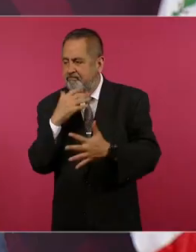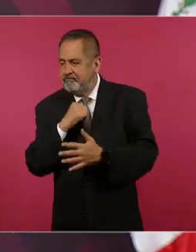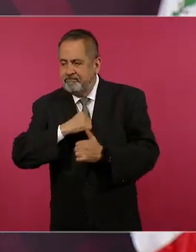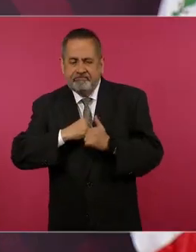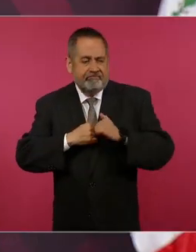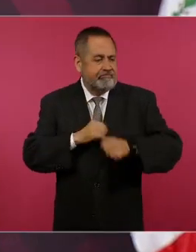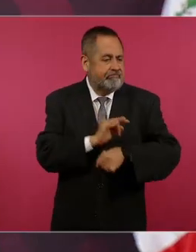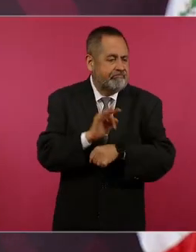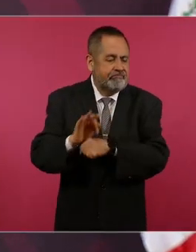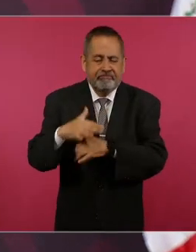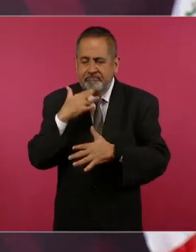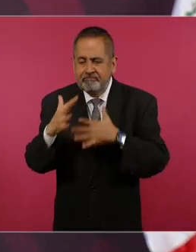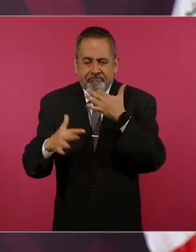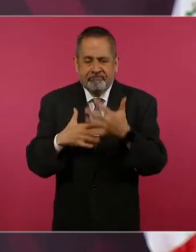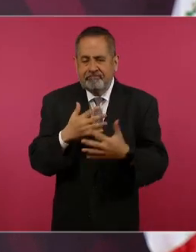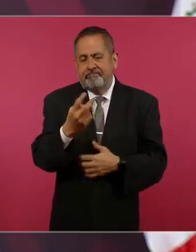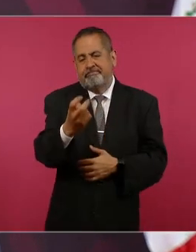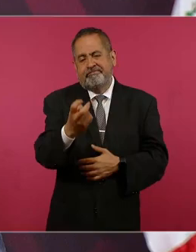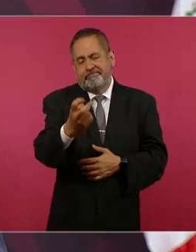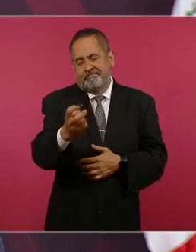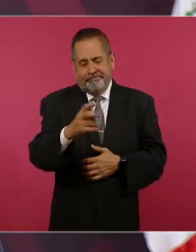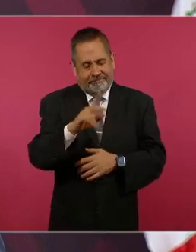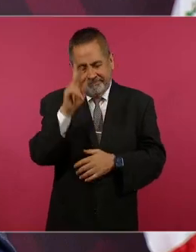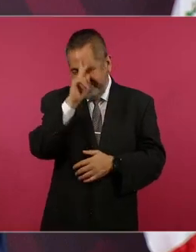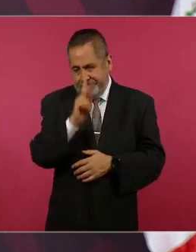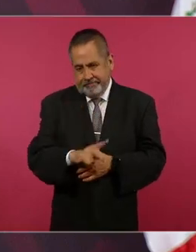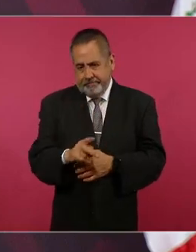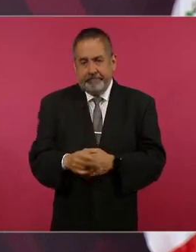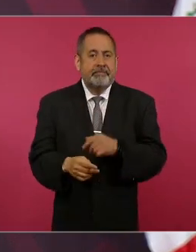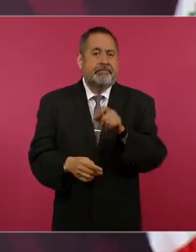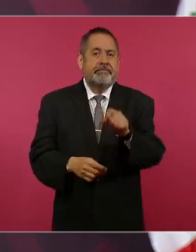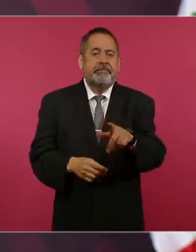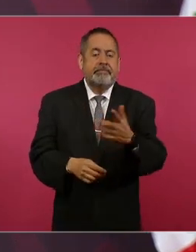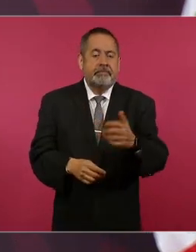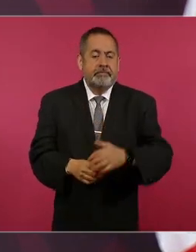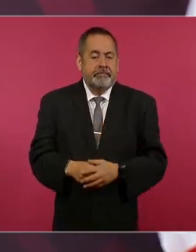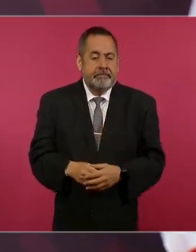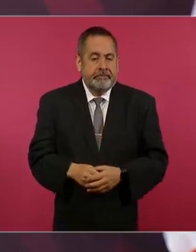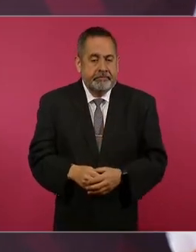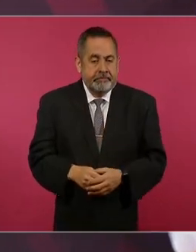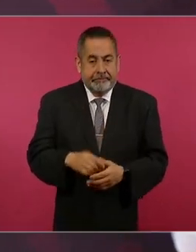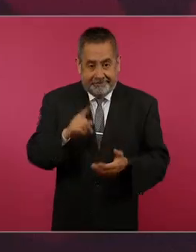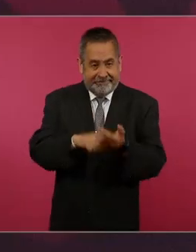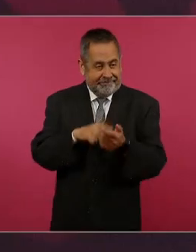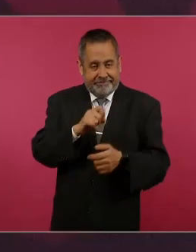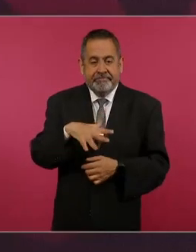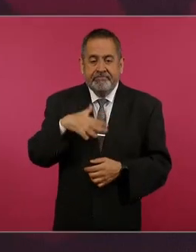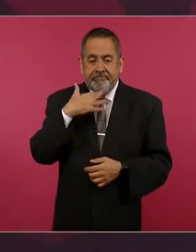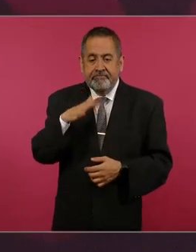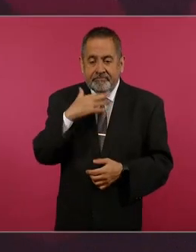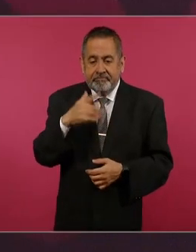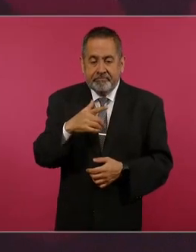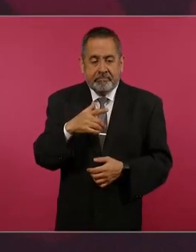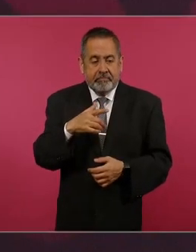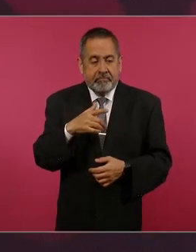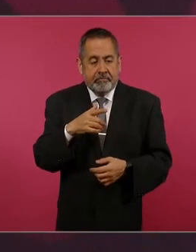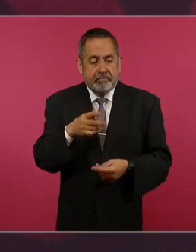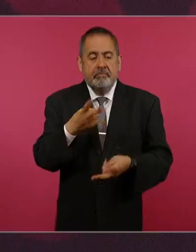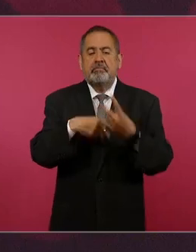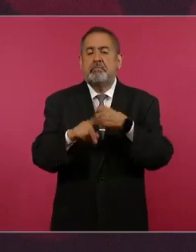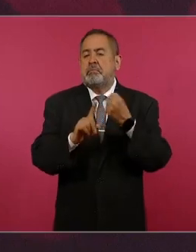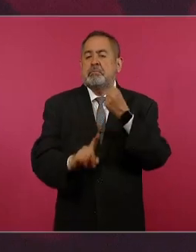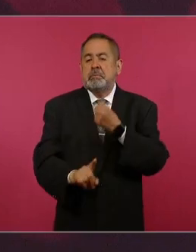en el país. Incluso por la corrupción se desató la violencia